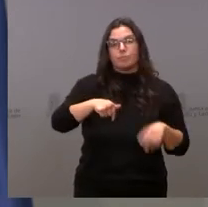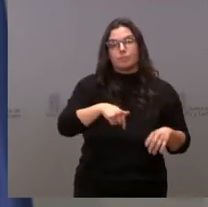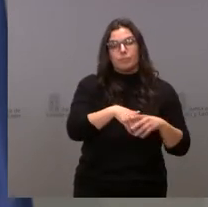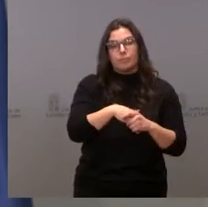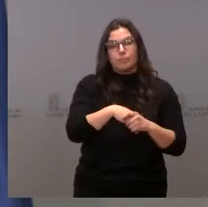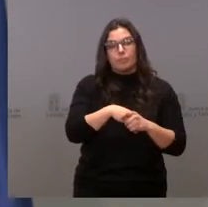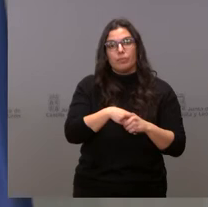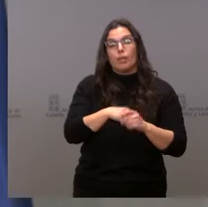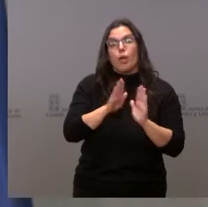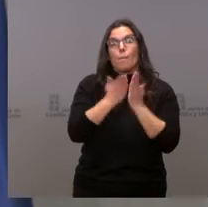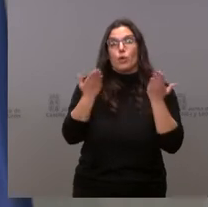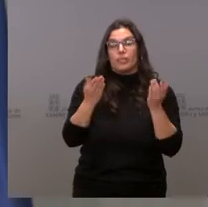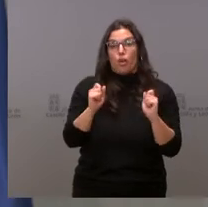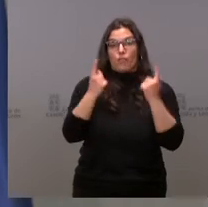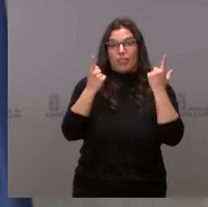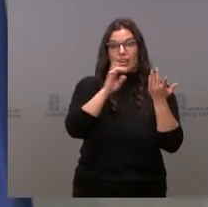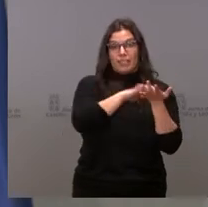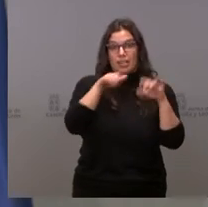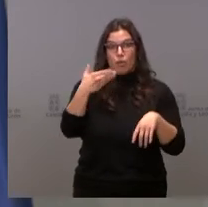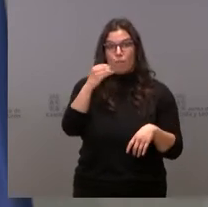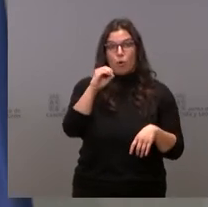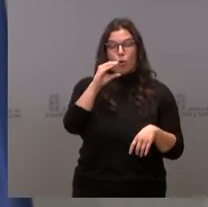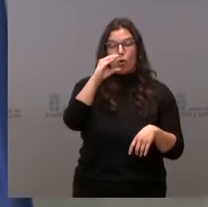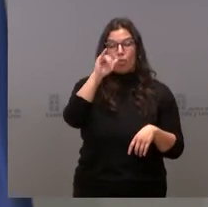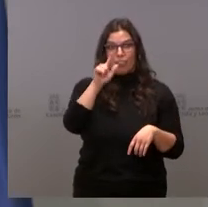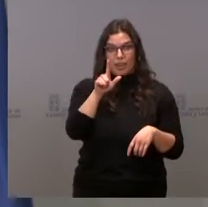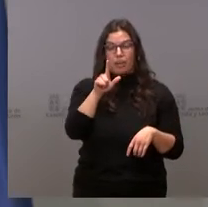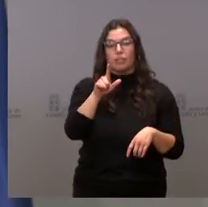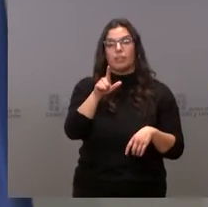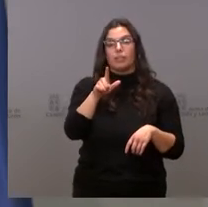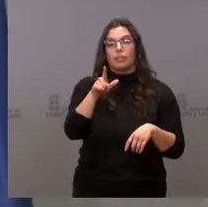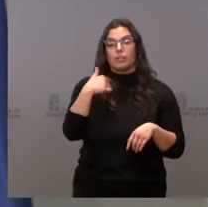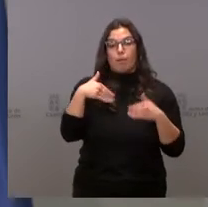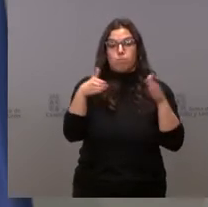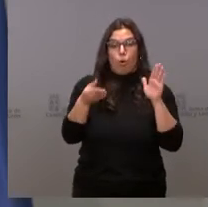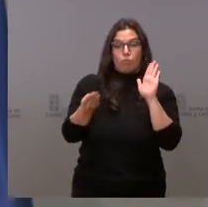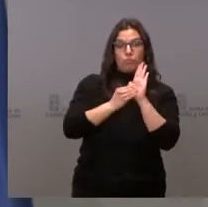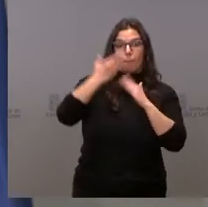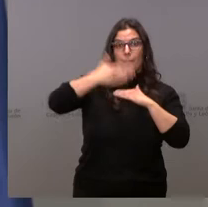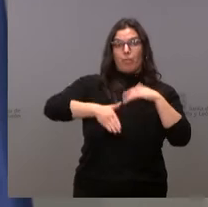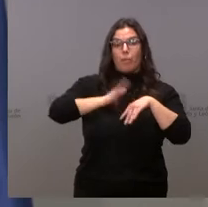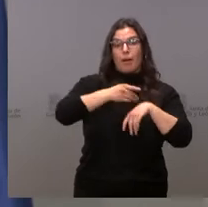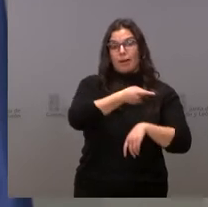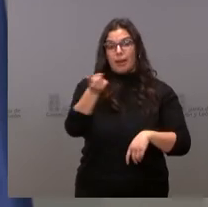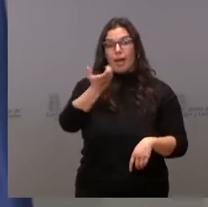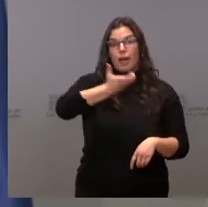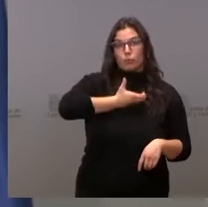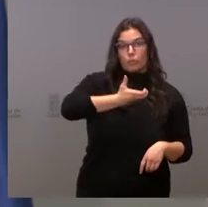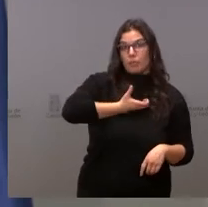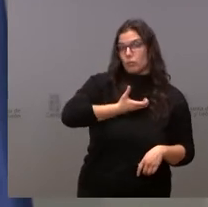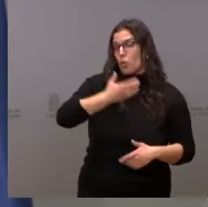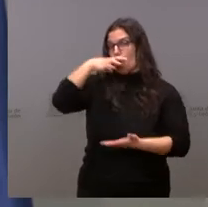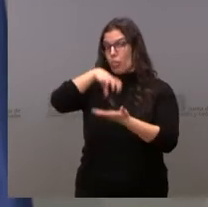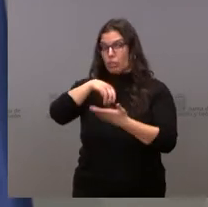bofill el boletín oficial de castilla y león' ha abierto el plazo para que ayuntamientos y centros privados de